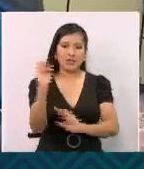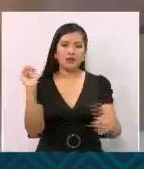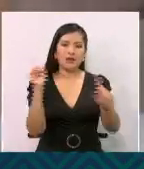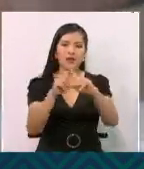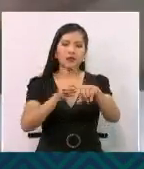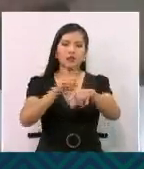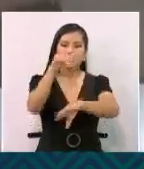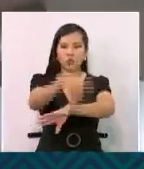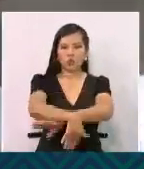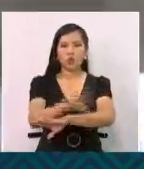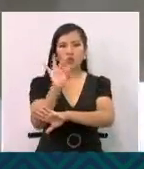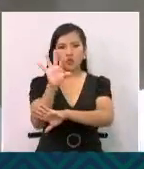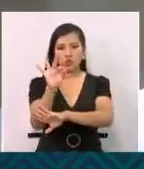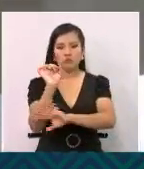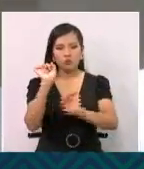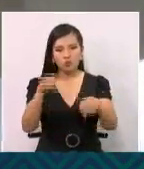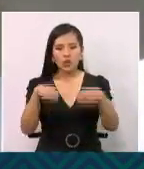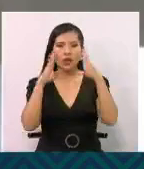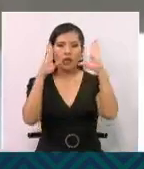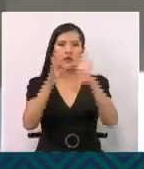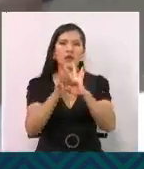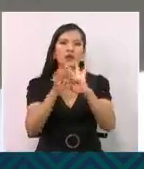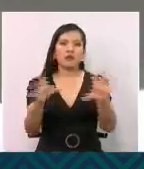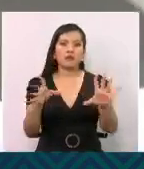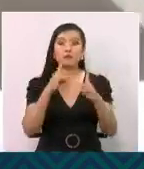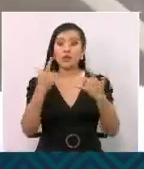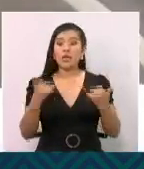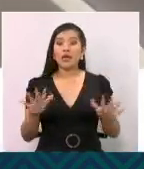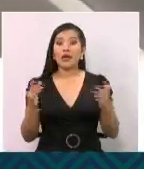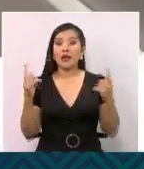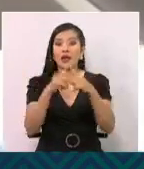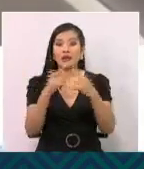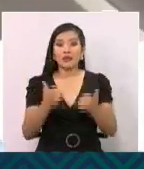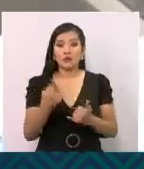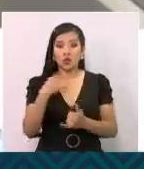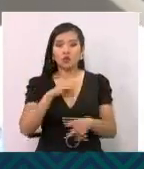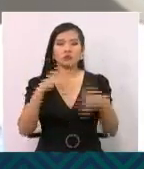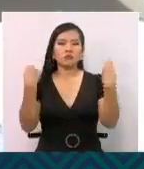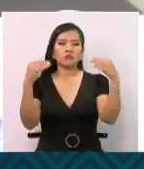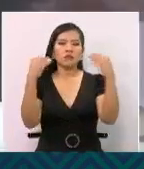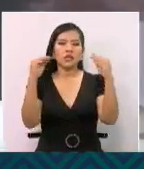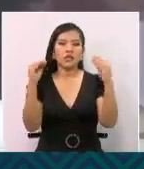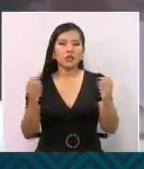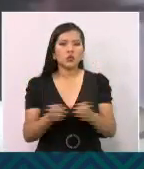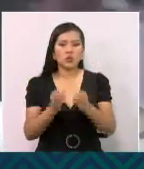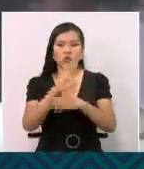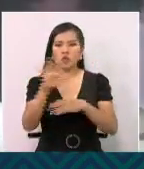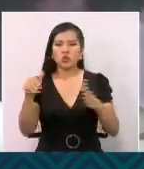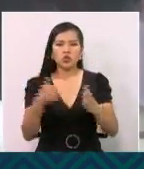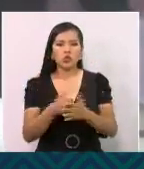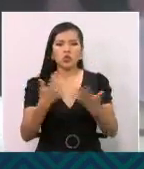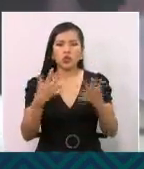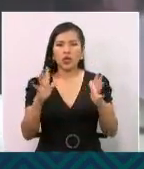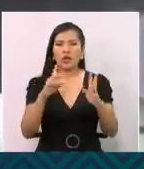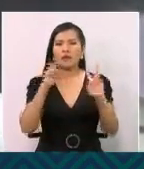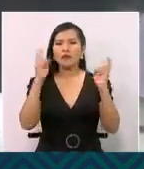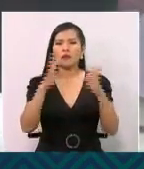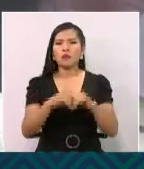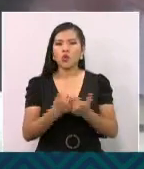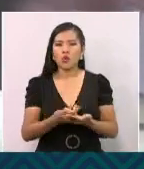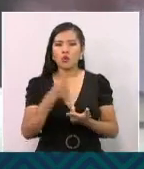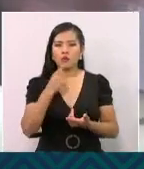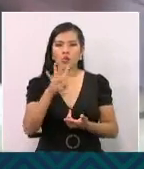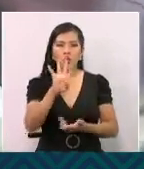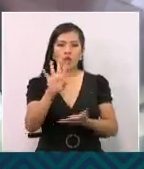las 9 de la noche para ser atendidos. Hemos logrado vender hasta el día sábado cifras cerradas un poco más de